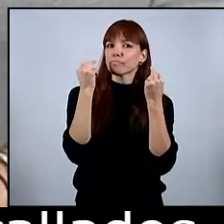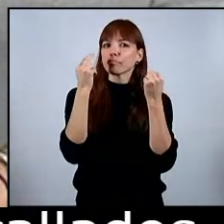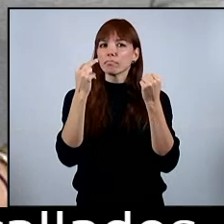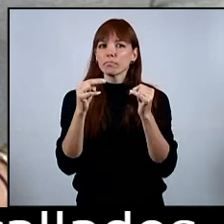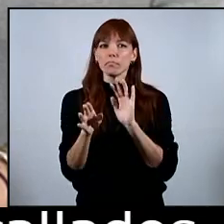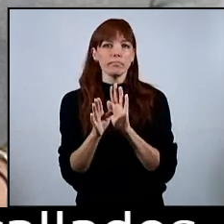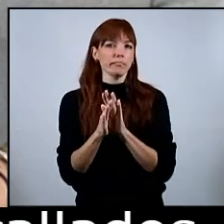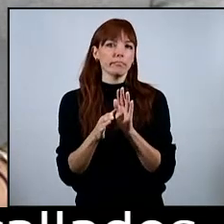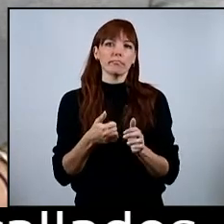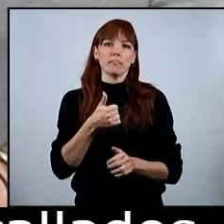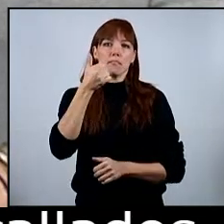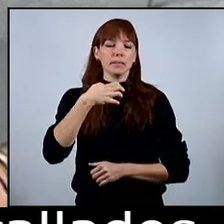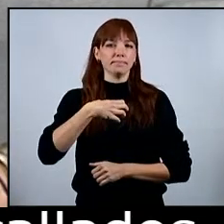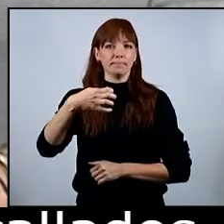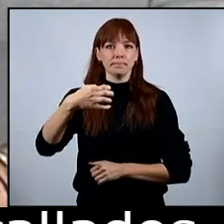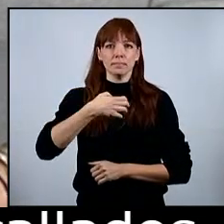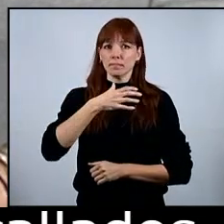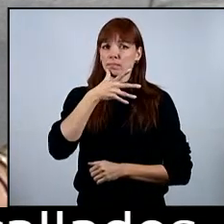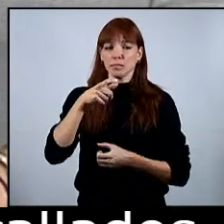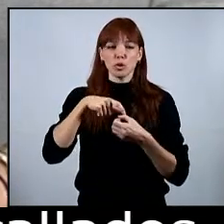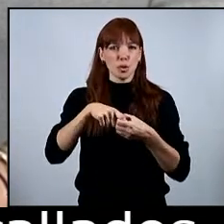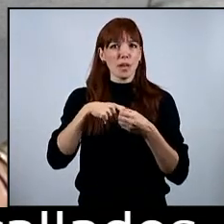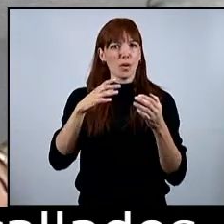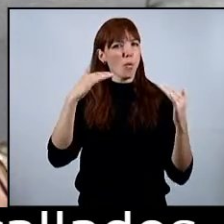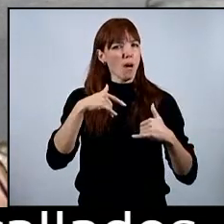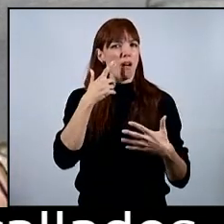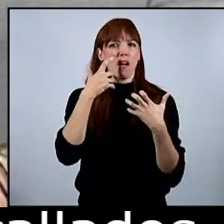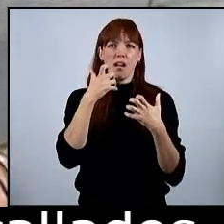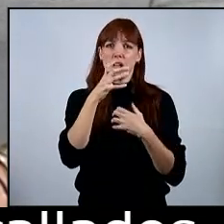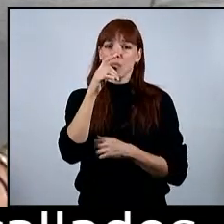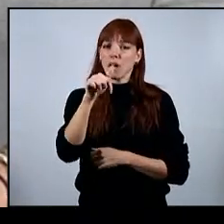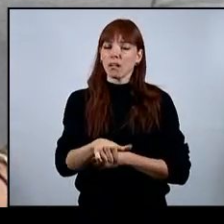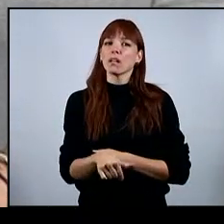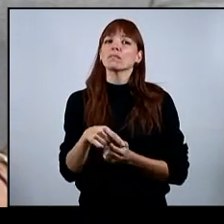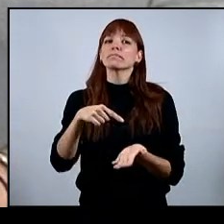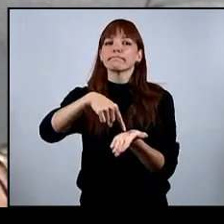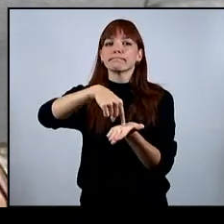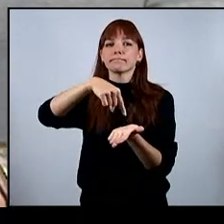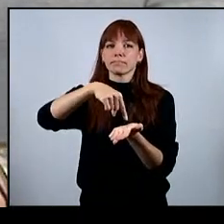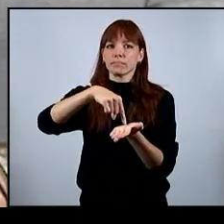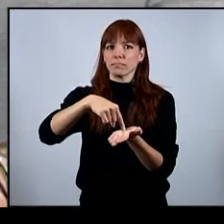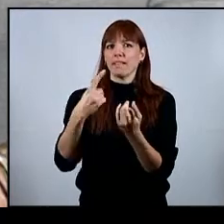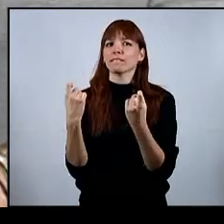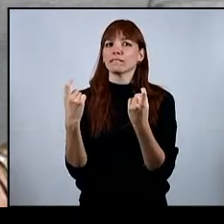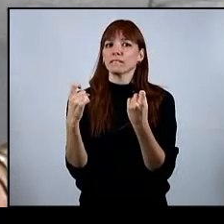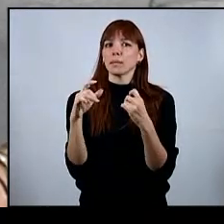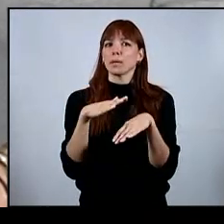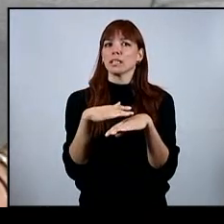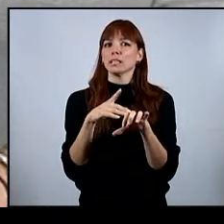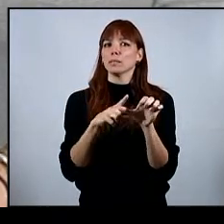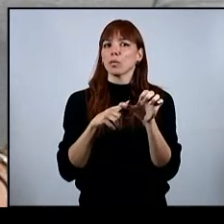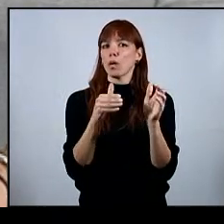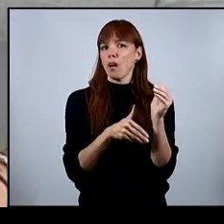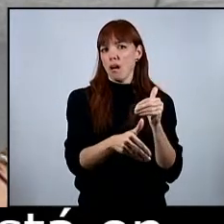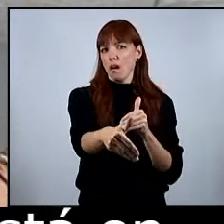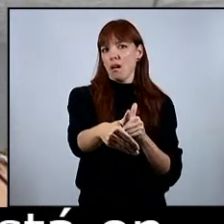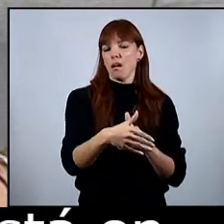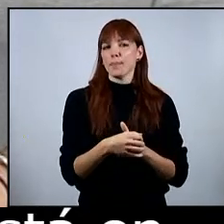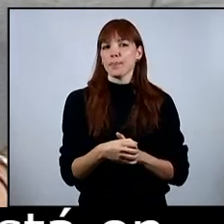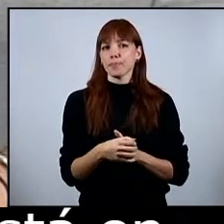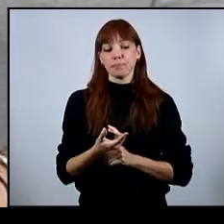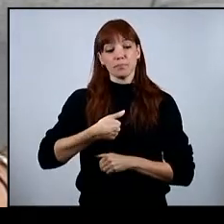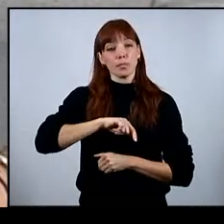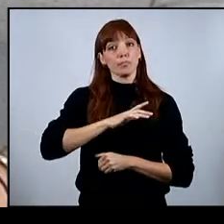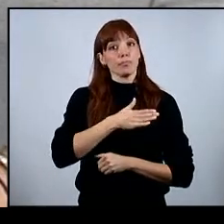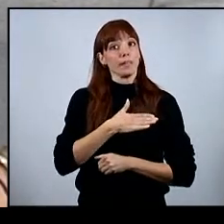nacionalismo insolidario e insaciable, porque es el futuro de Extremadura lo que está en juego. Nosotros queremos